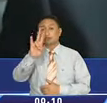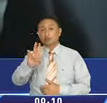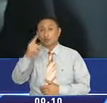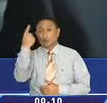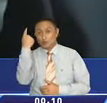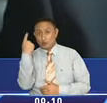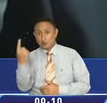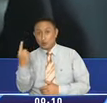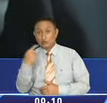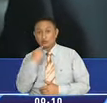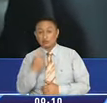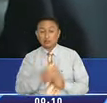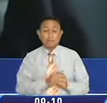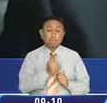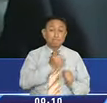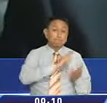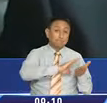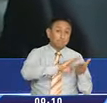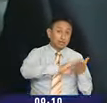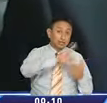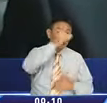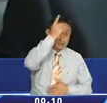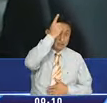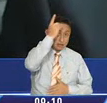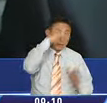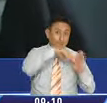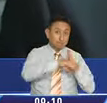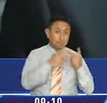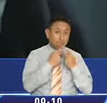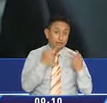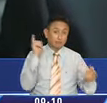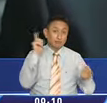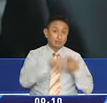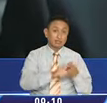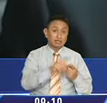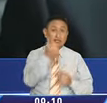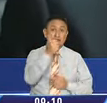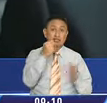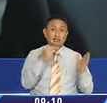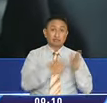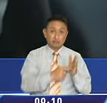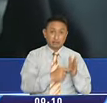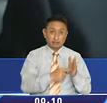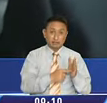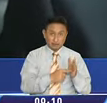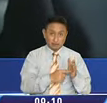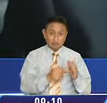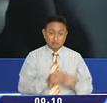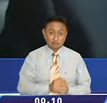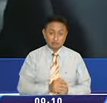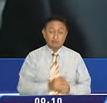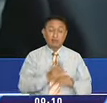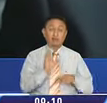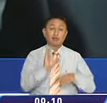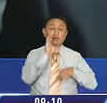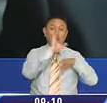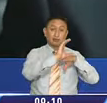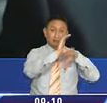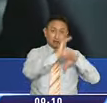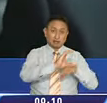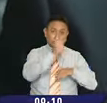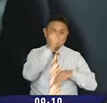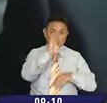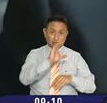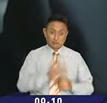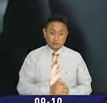dice condonación de deuda de la banca pública hasta $10,000 de capital. Entonces,